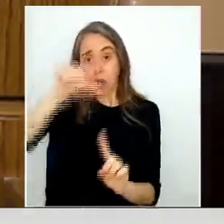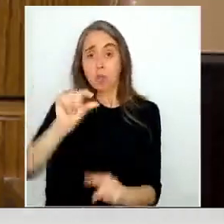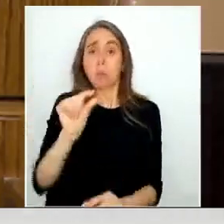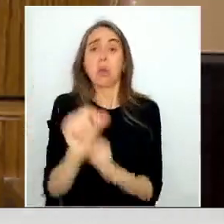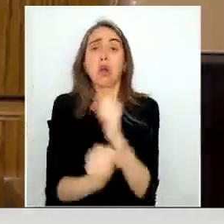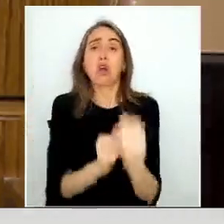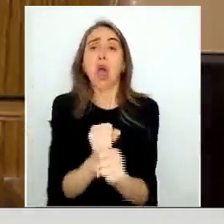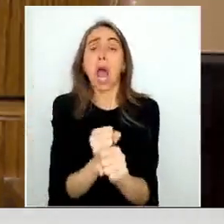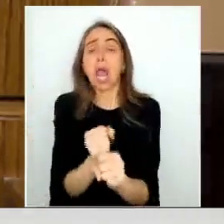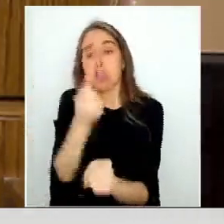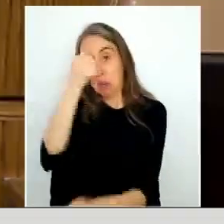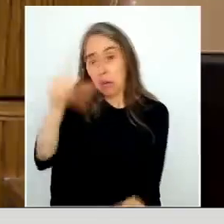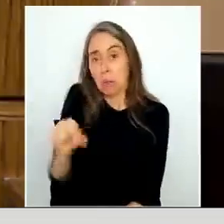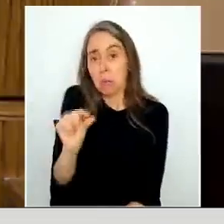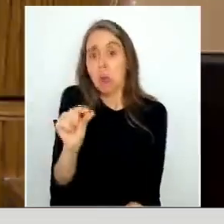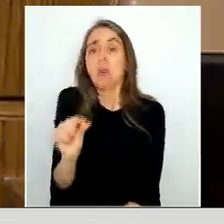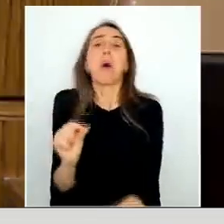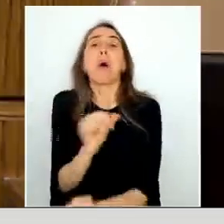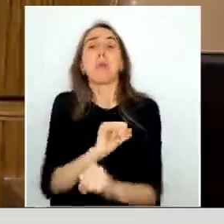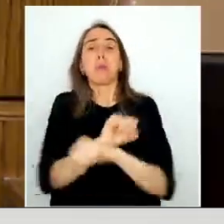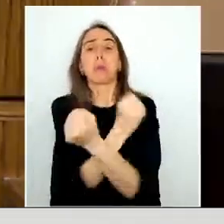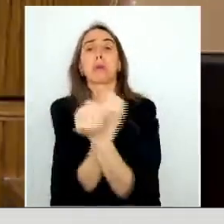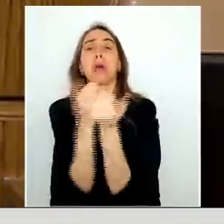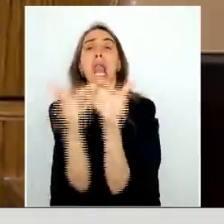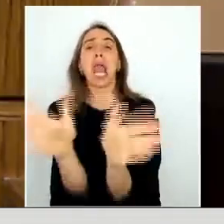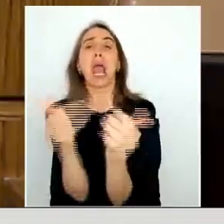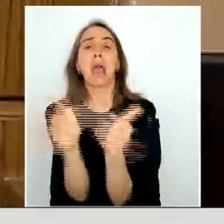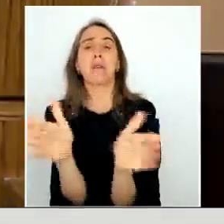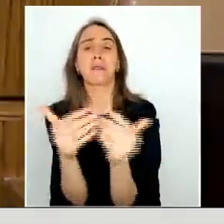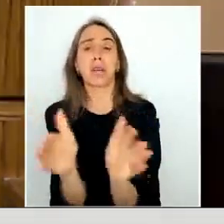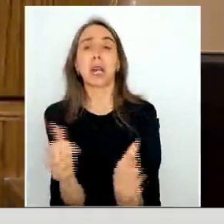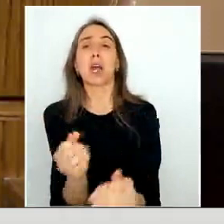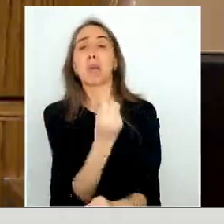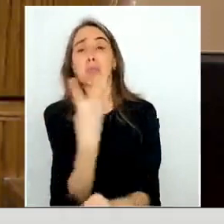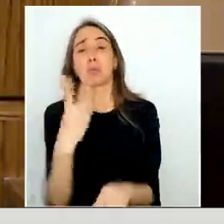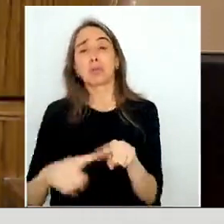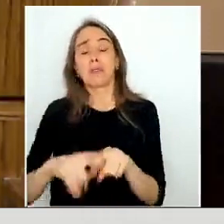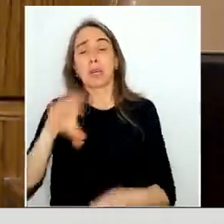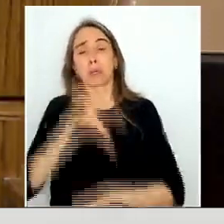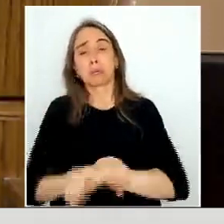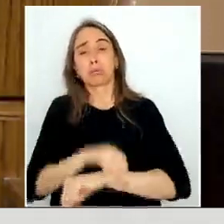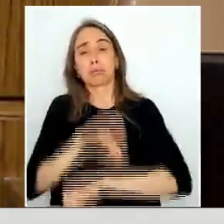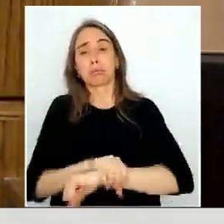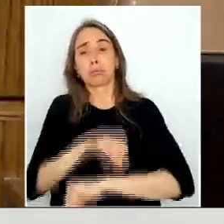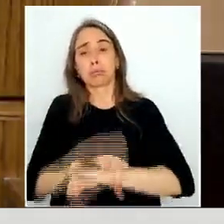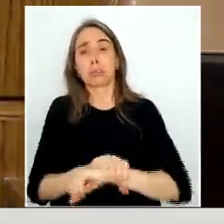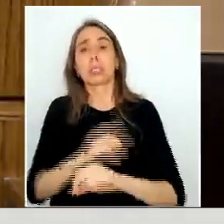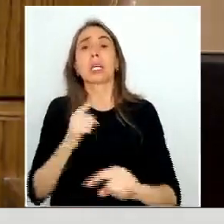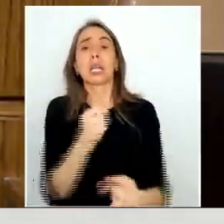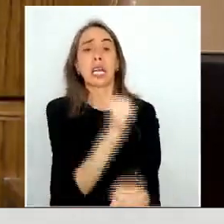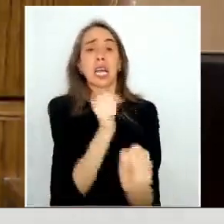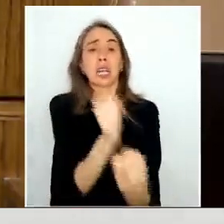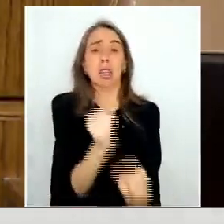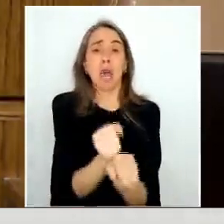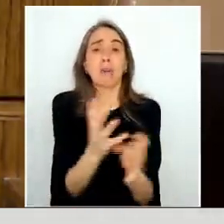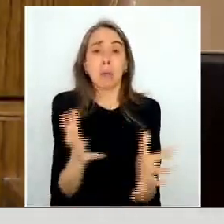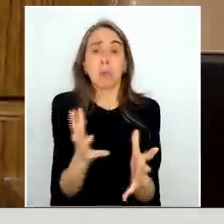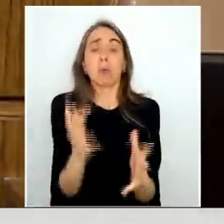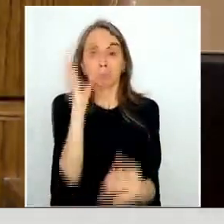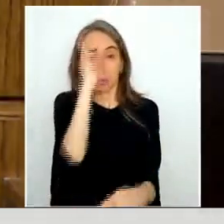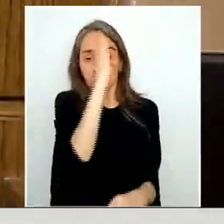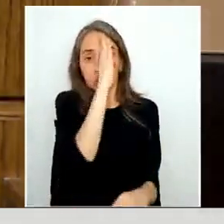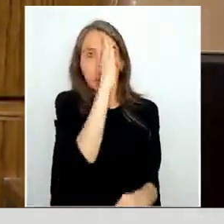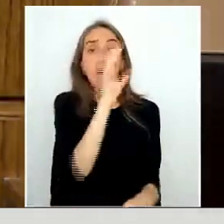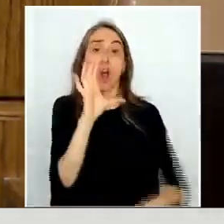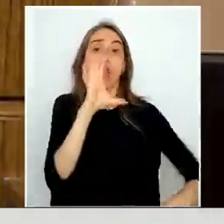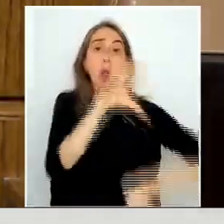favorece su libertad o bien que tienen múltiples detenciones exigiendo un trabajo de las policías que no presenta un correlato en el aspecto